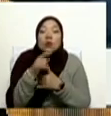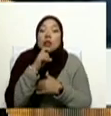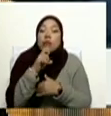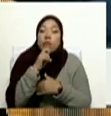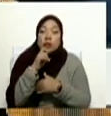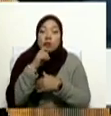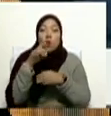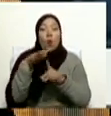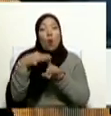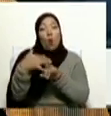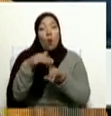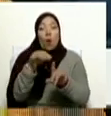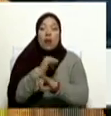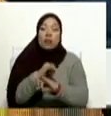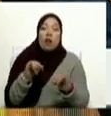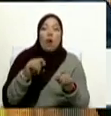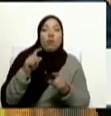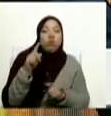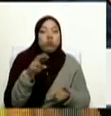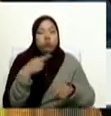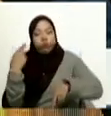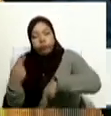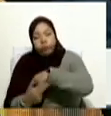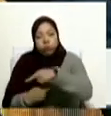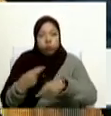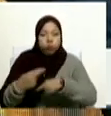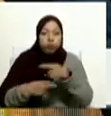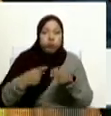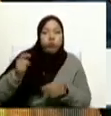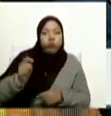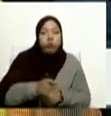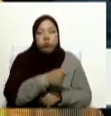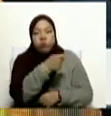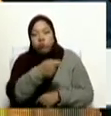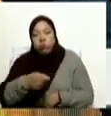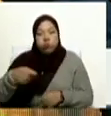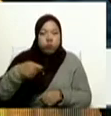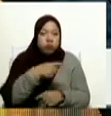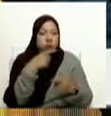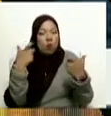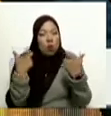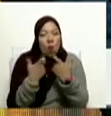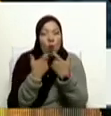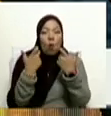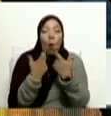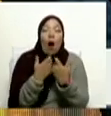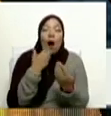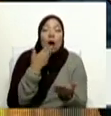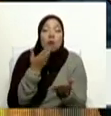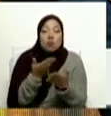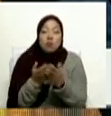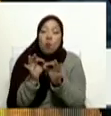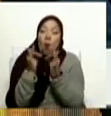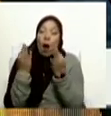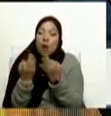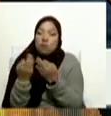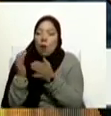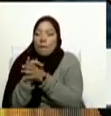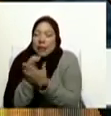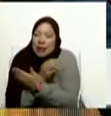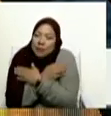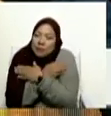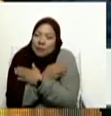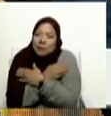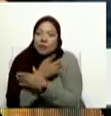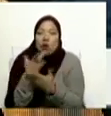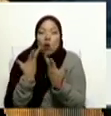entregándome su espada dile las gracias y Tom y tomándole familiarmente por el brazo